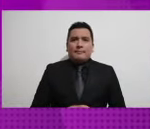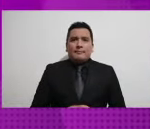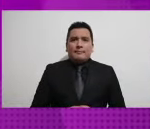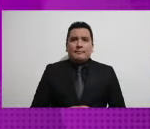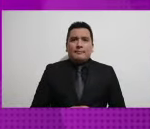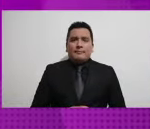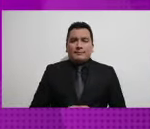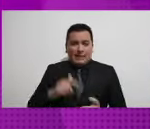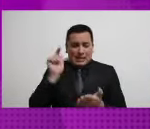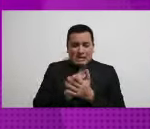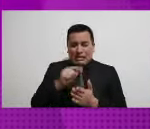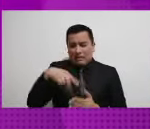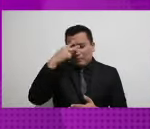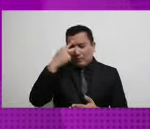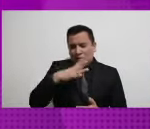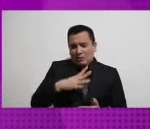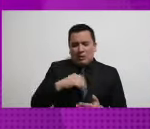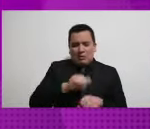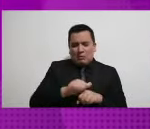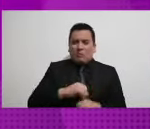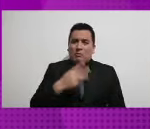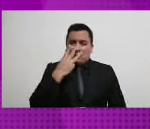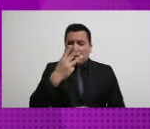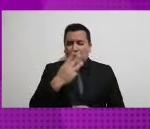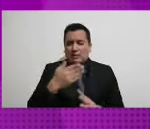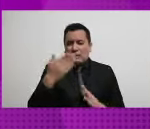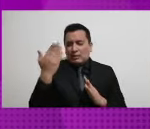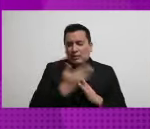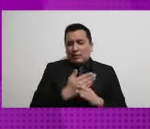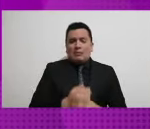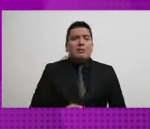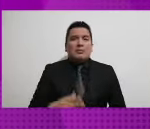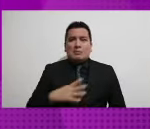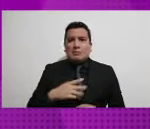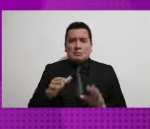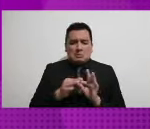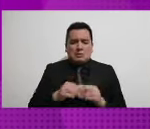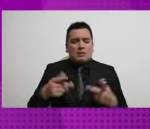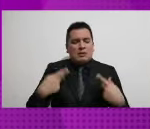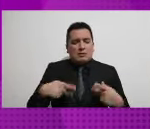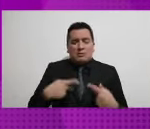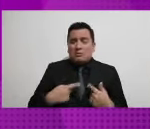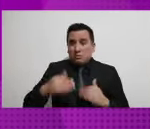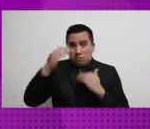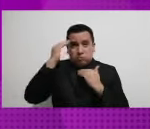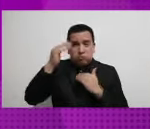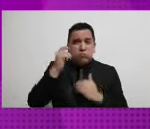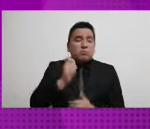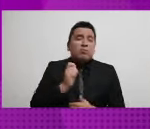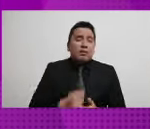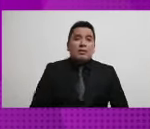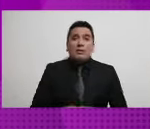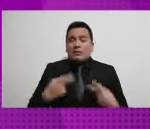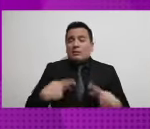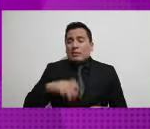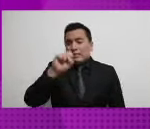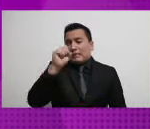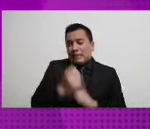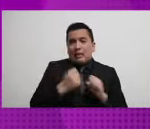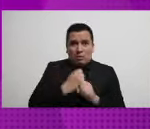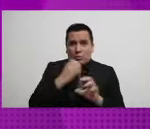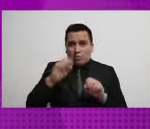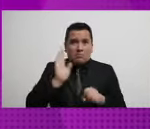de nuestra Constitución, el artículo 3 de la fracción, las personas adultas mayores son todas aquellas que tienen